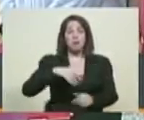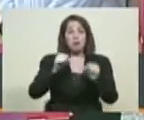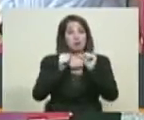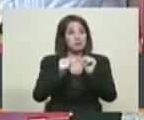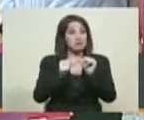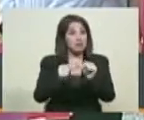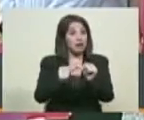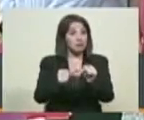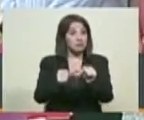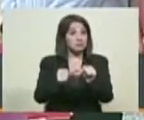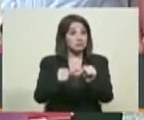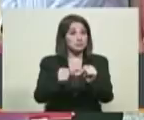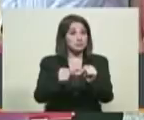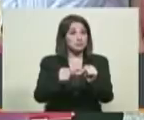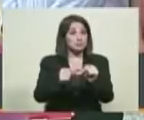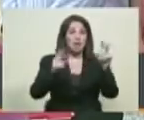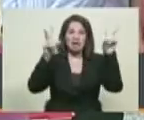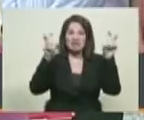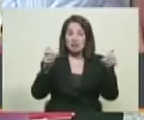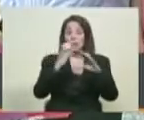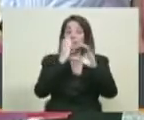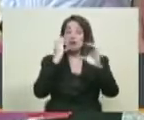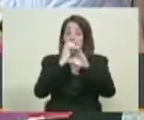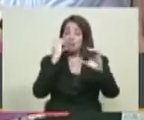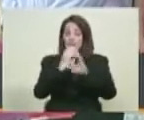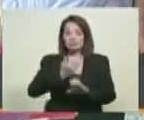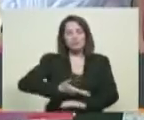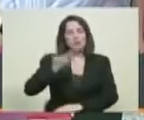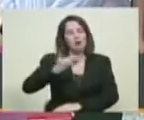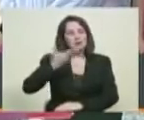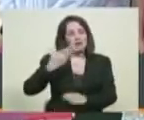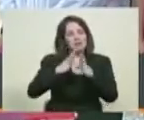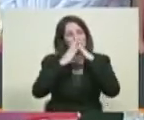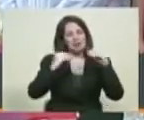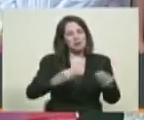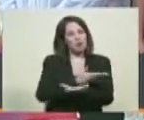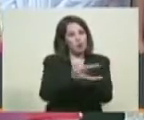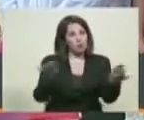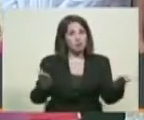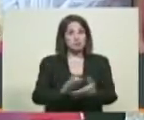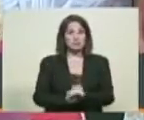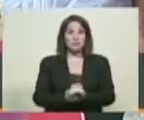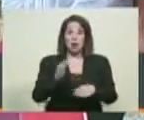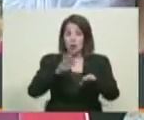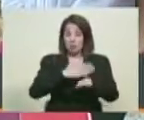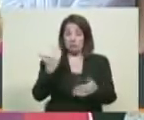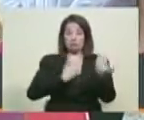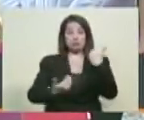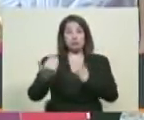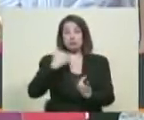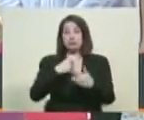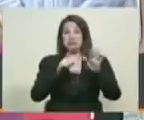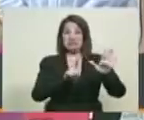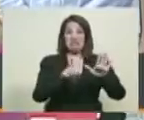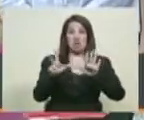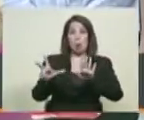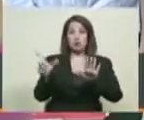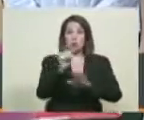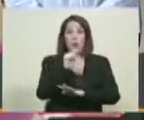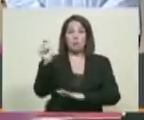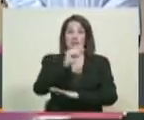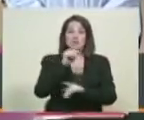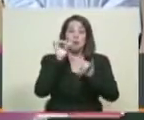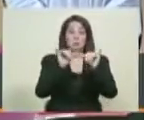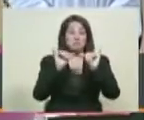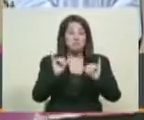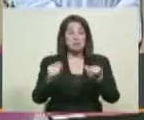estables, al tema del transporte, que es un tema fundamental, que ha sido afectado en los últimos 6, 8 meses, producto de la misma